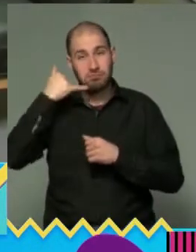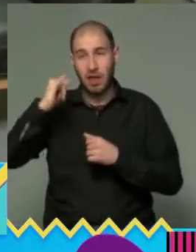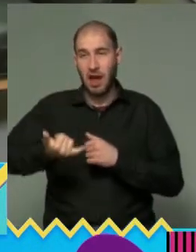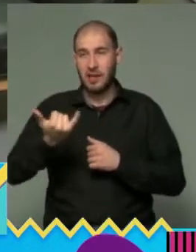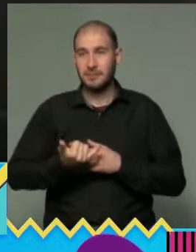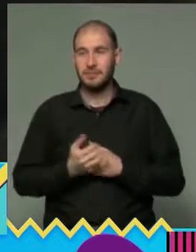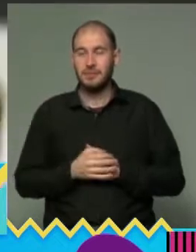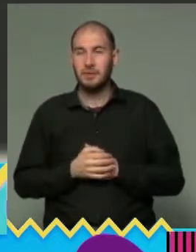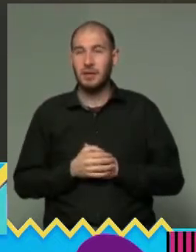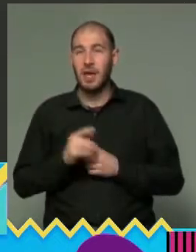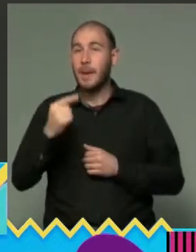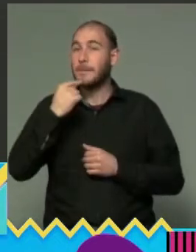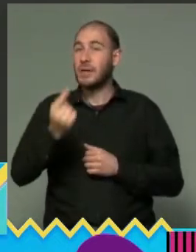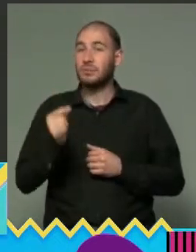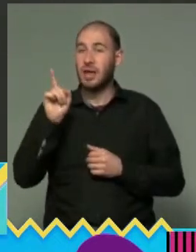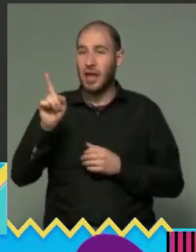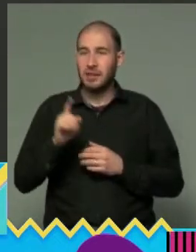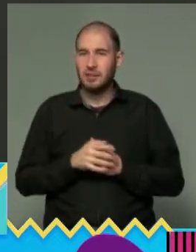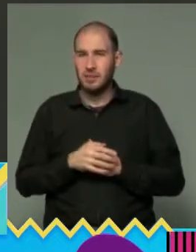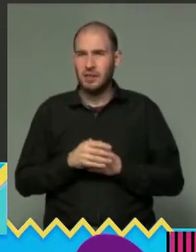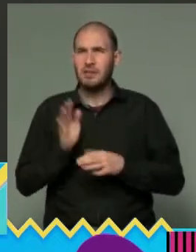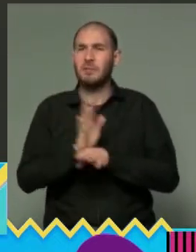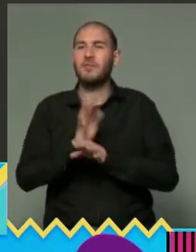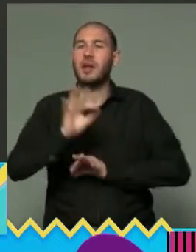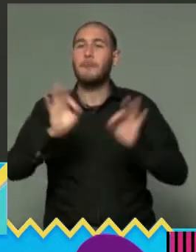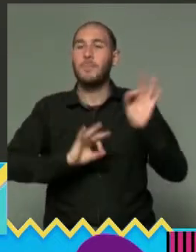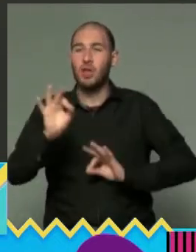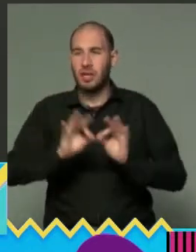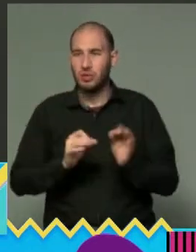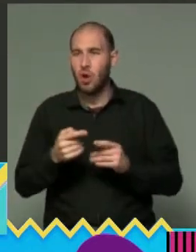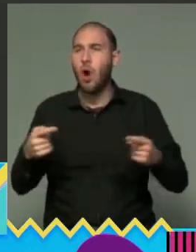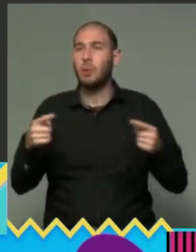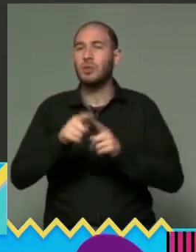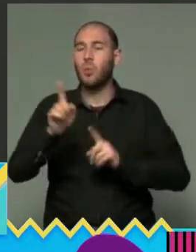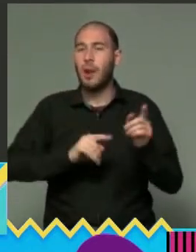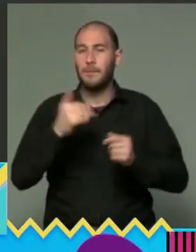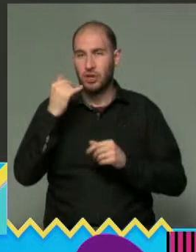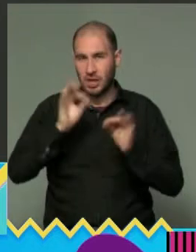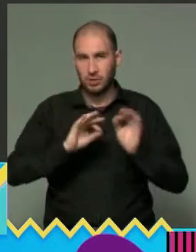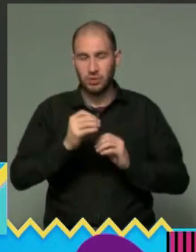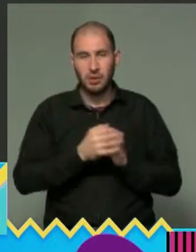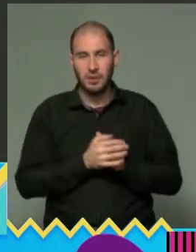escuelas. Vamos a preguntarle a él en qué consiste este proyecto y qué se busca con este proyecto de ley.